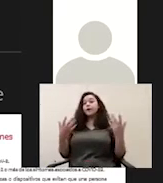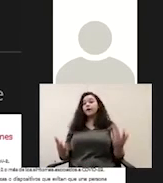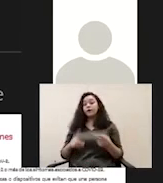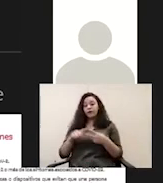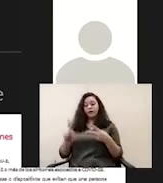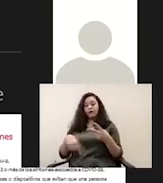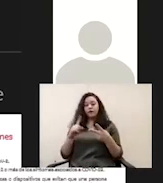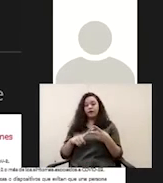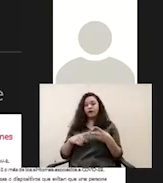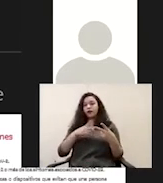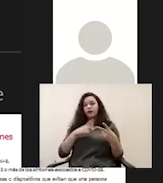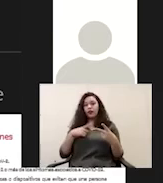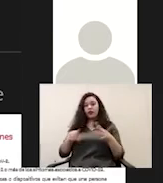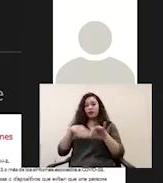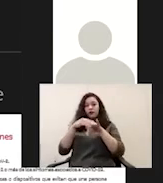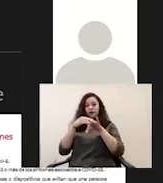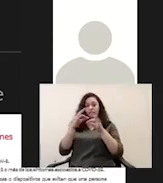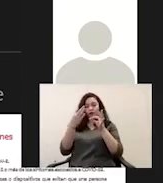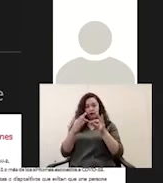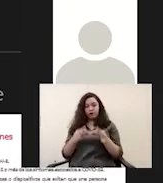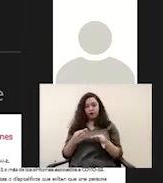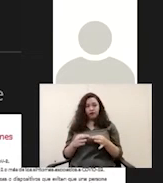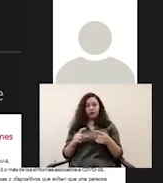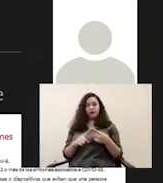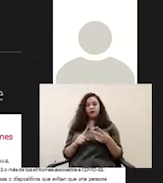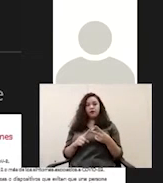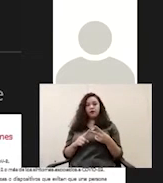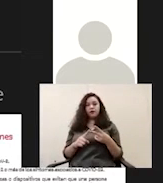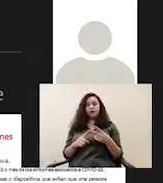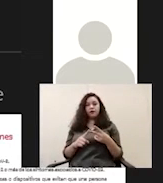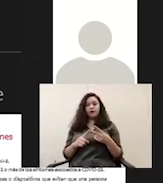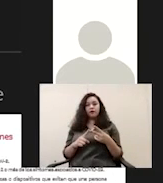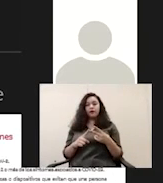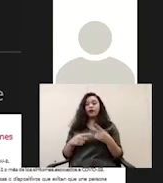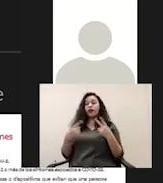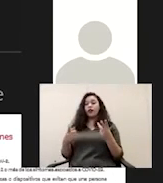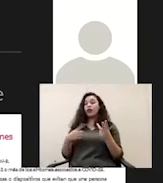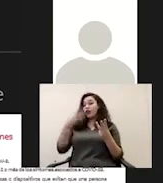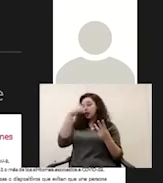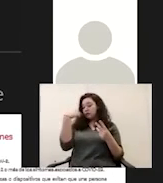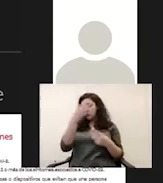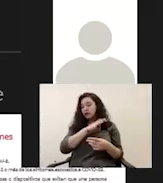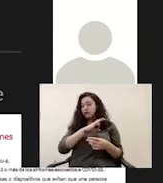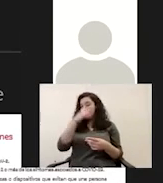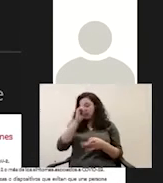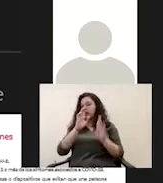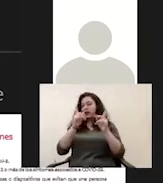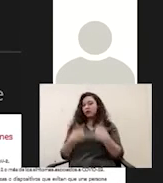cumplir, obviamente, se pueden consultar en el portal